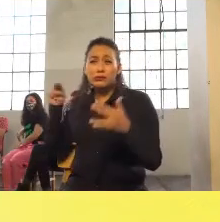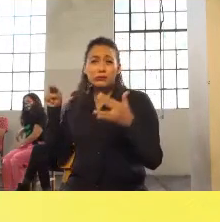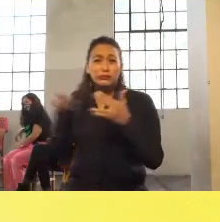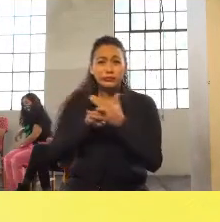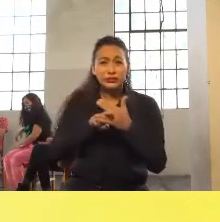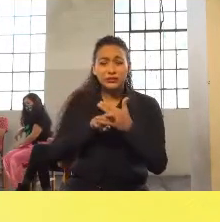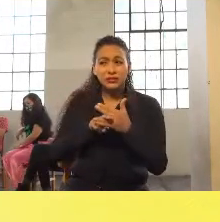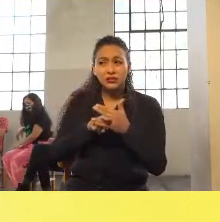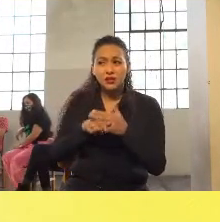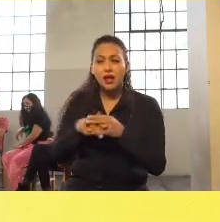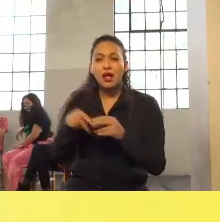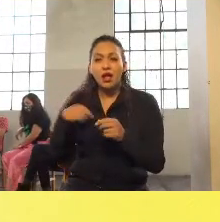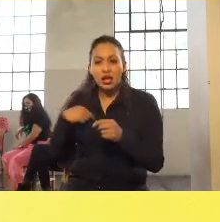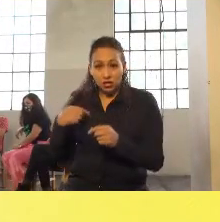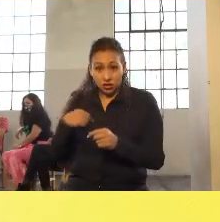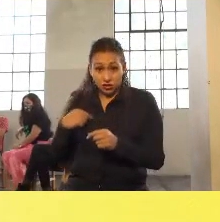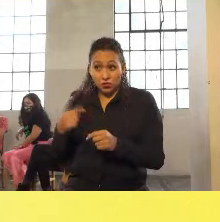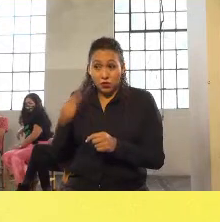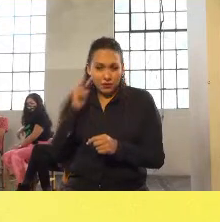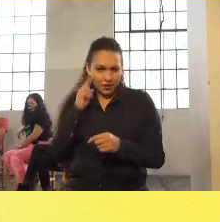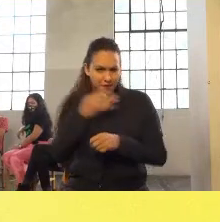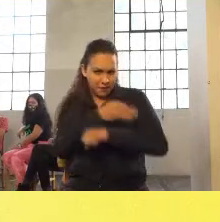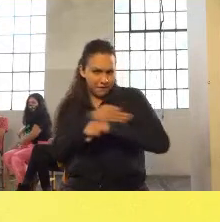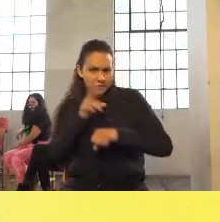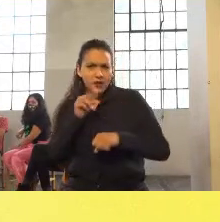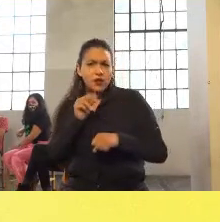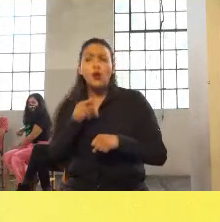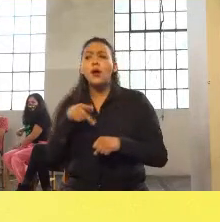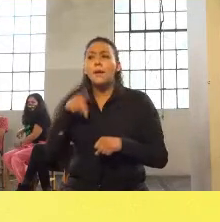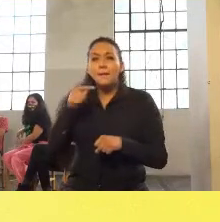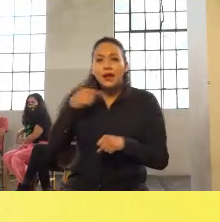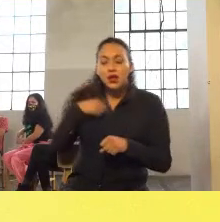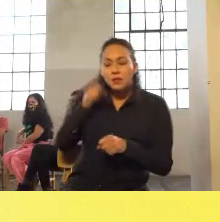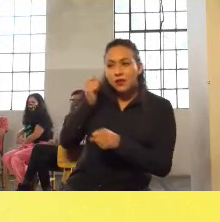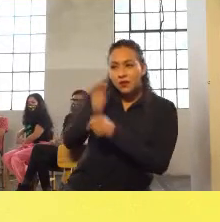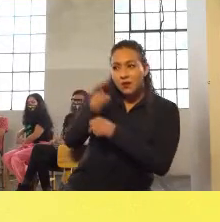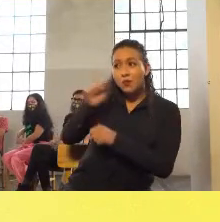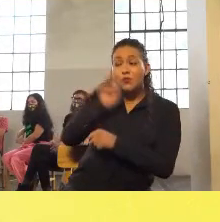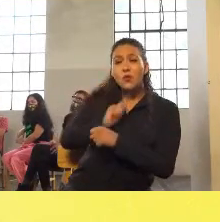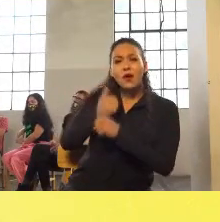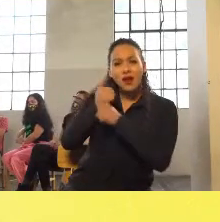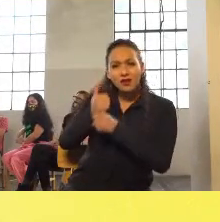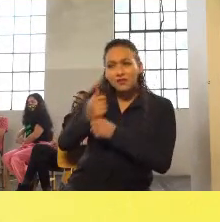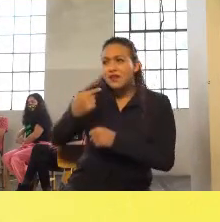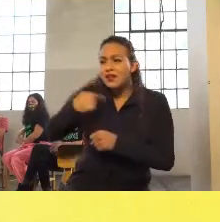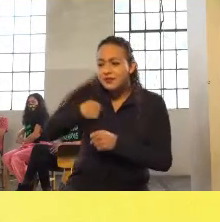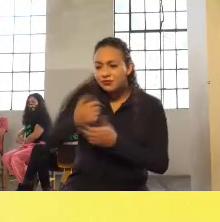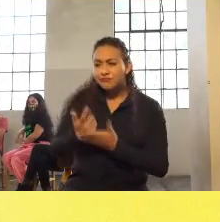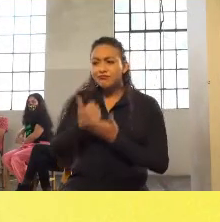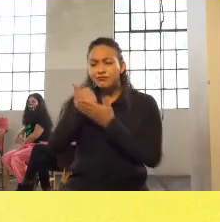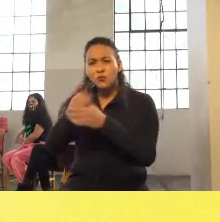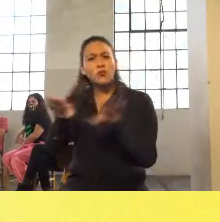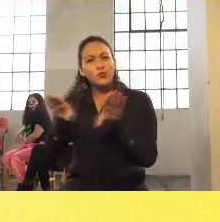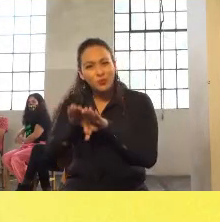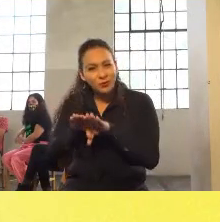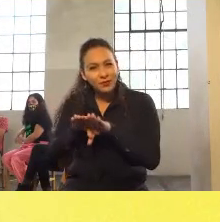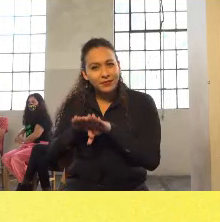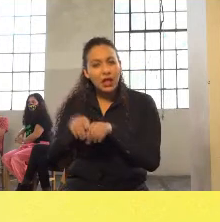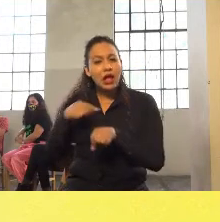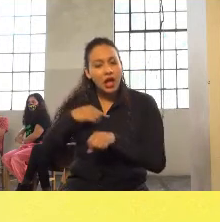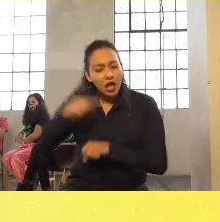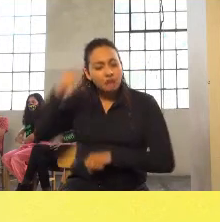yo pensaba ¿cuál es mi lugar entonces? Y cómo acciono desde mi propio contexto y desde mi propia realidad. Y yo